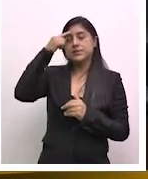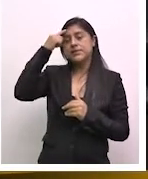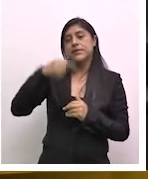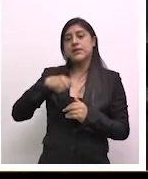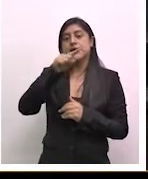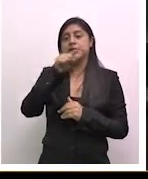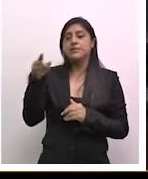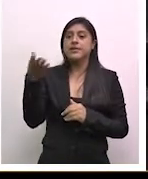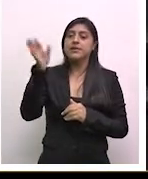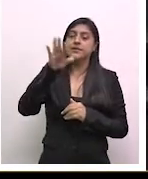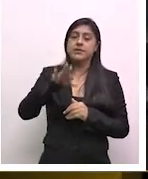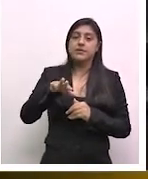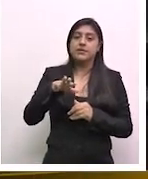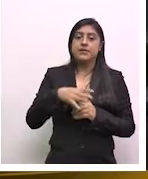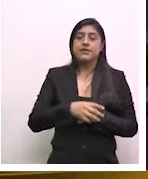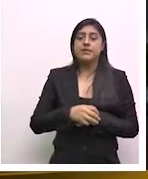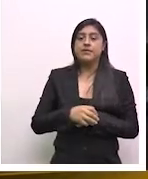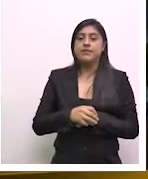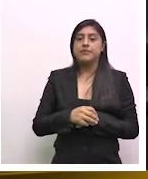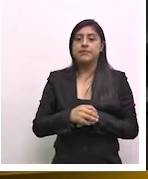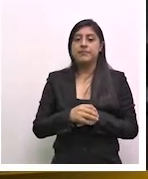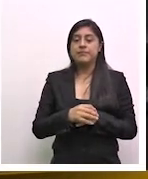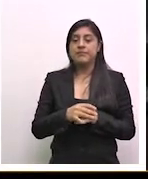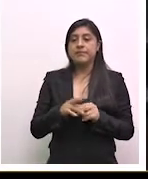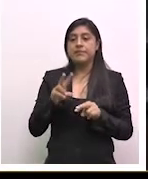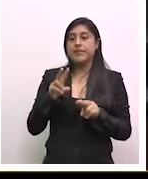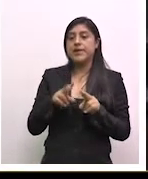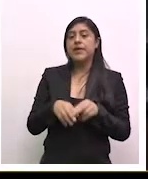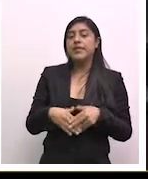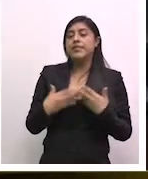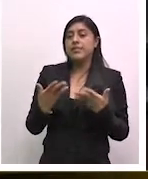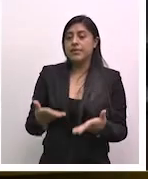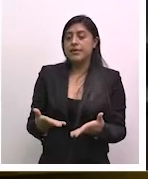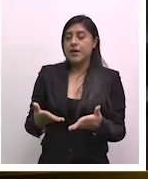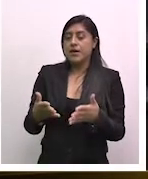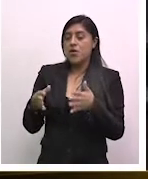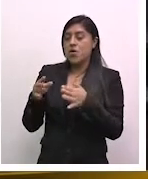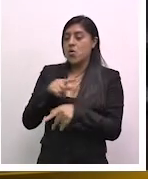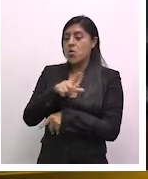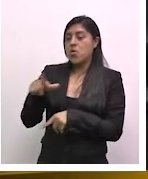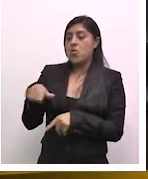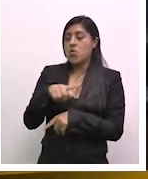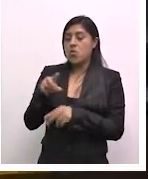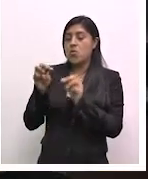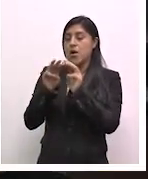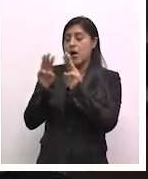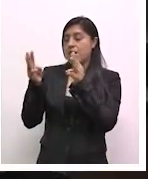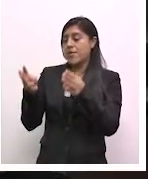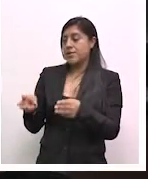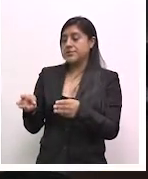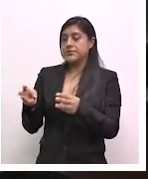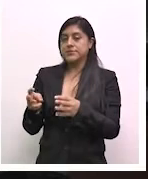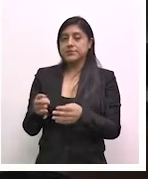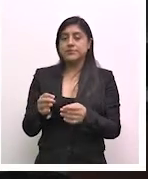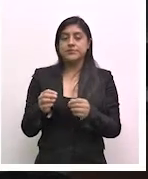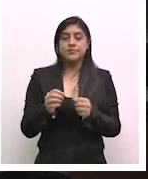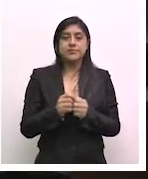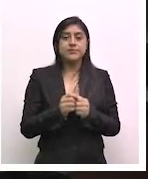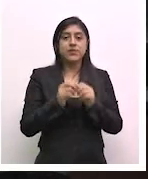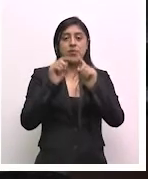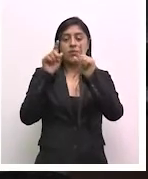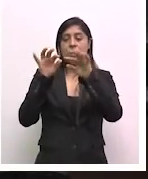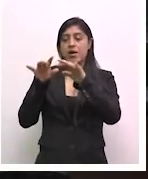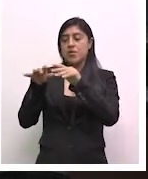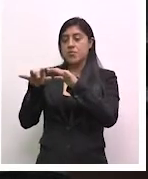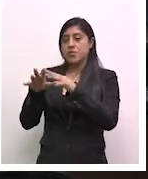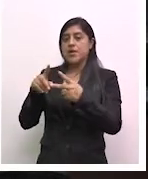posteriormente díaz semanas después pues ya me ubicaron en un espacio físico porque era muy pequeña la oficina y muchos pueden